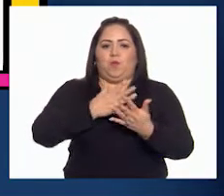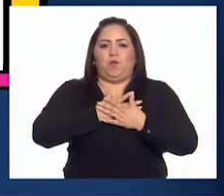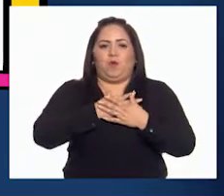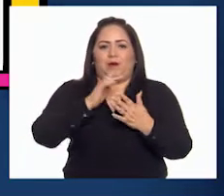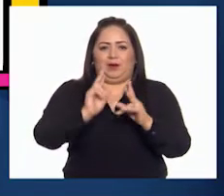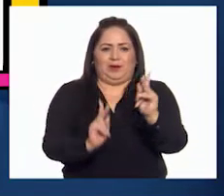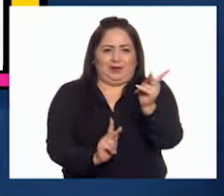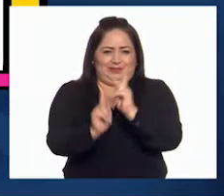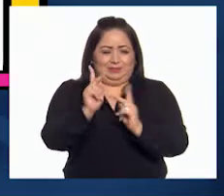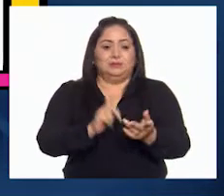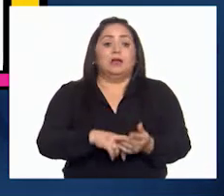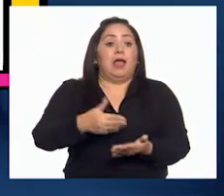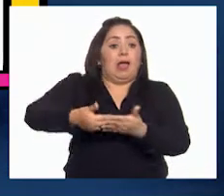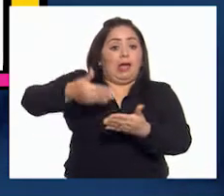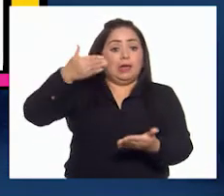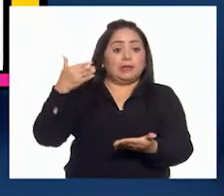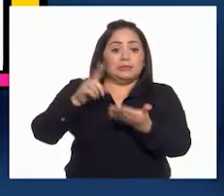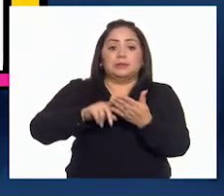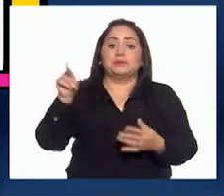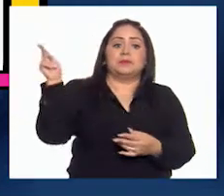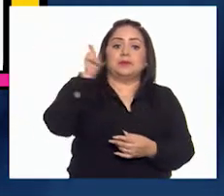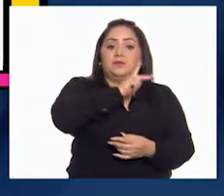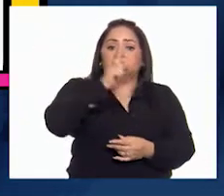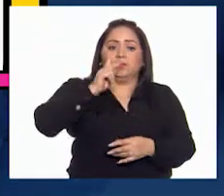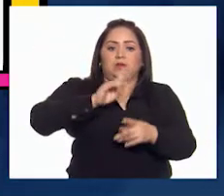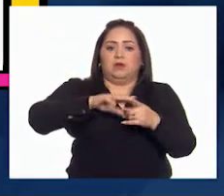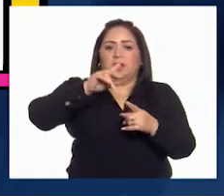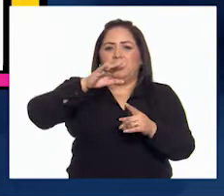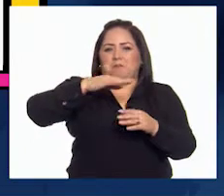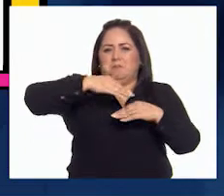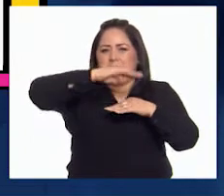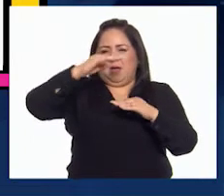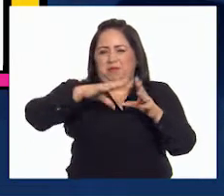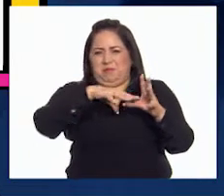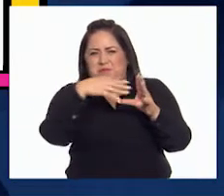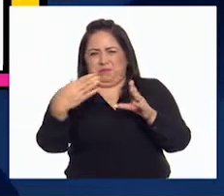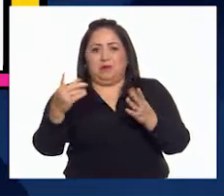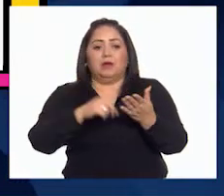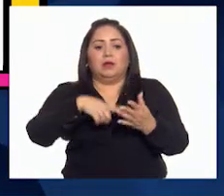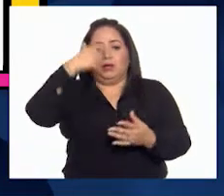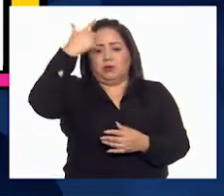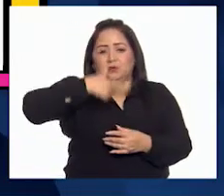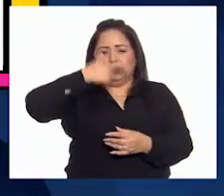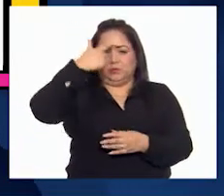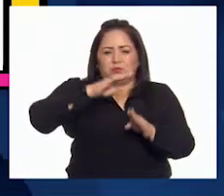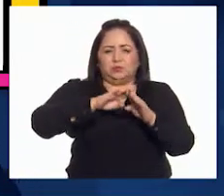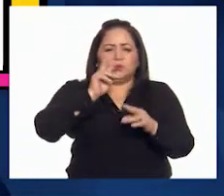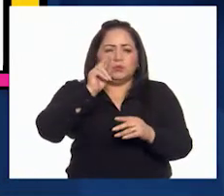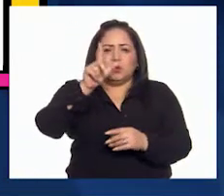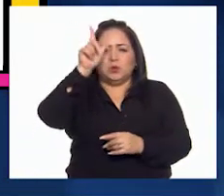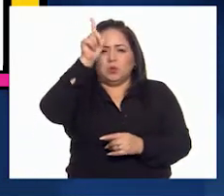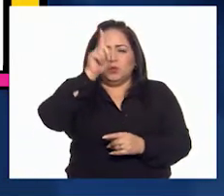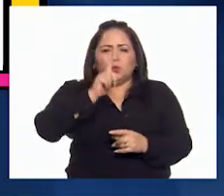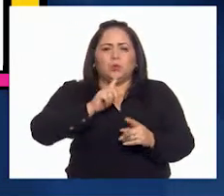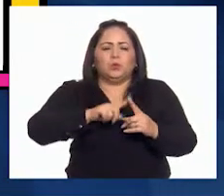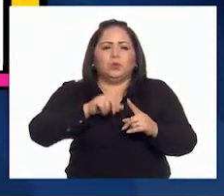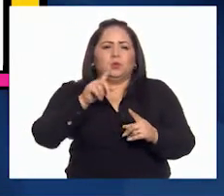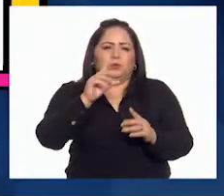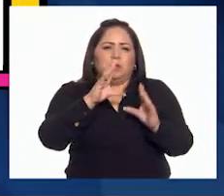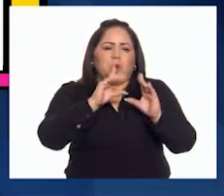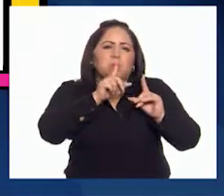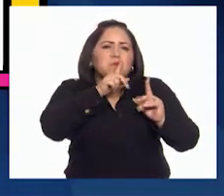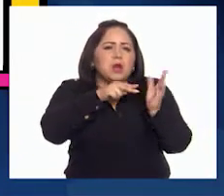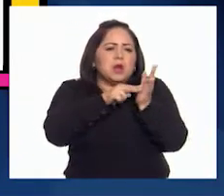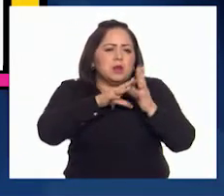Raíz. Antes que el viento fuera mar volcado, que la noche se unciera su vestido de luto y que estrellas y